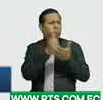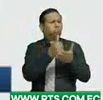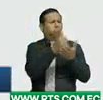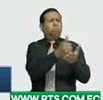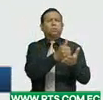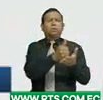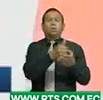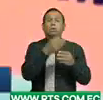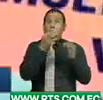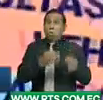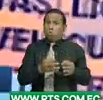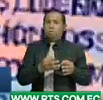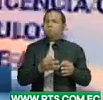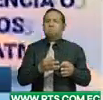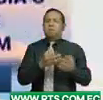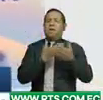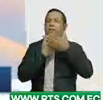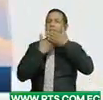estafa. Ya regresamos.